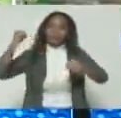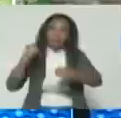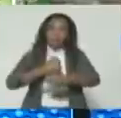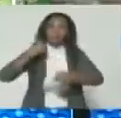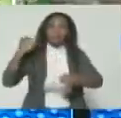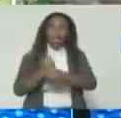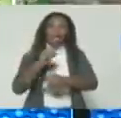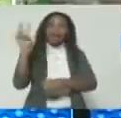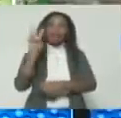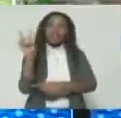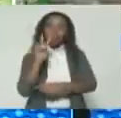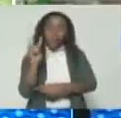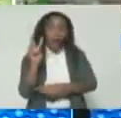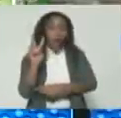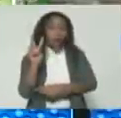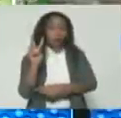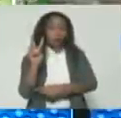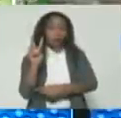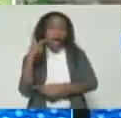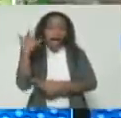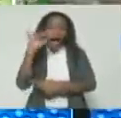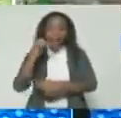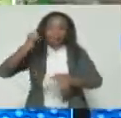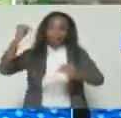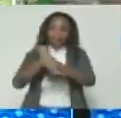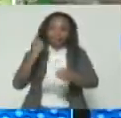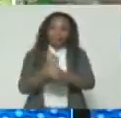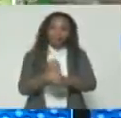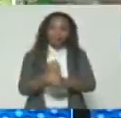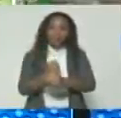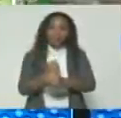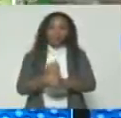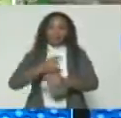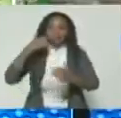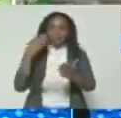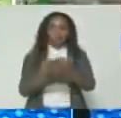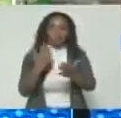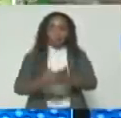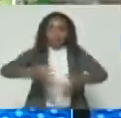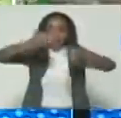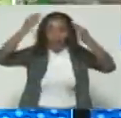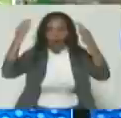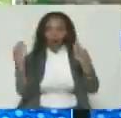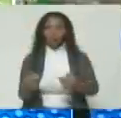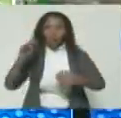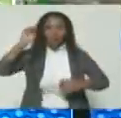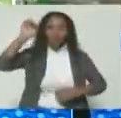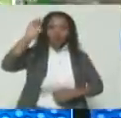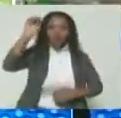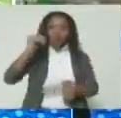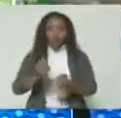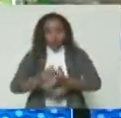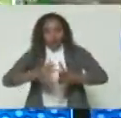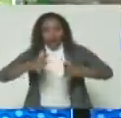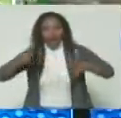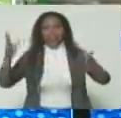y que Venezuela está labrando con certeza y seguridad su destino de grandeza.